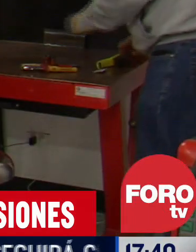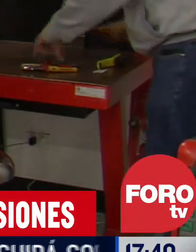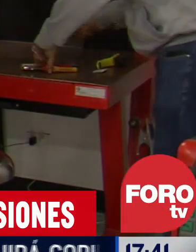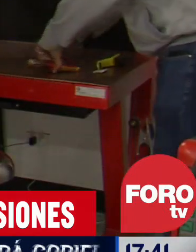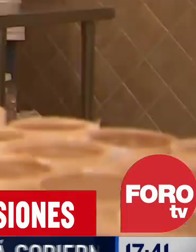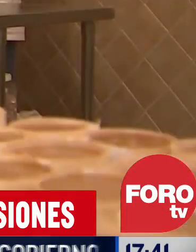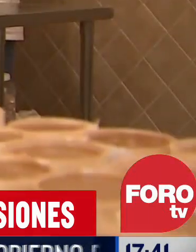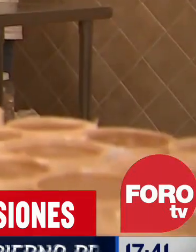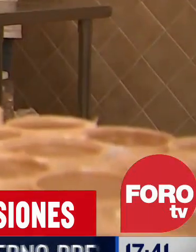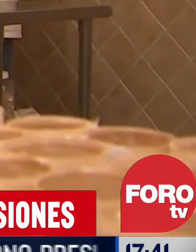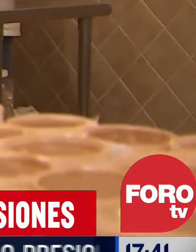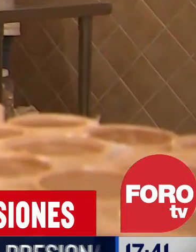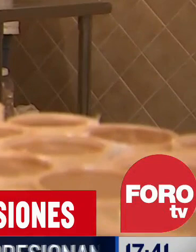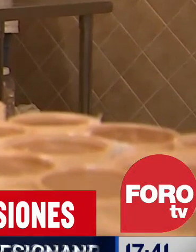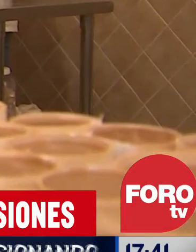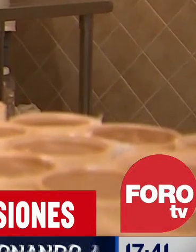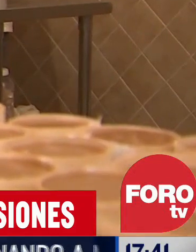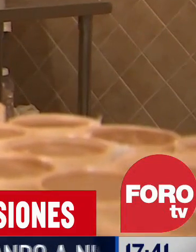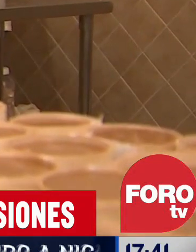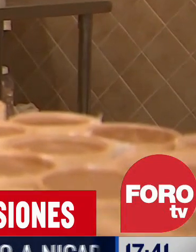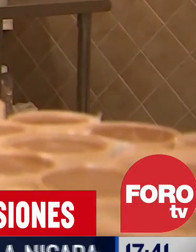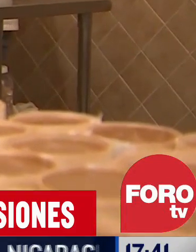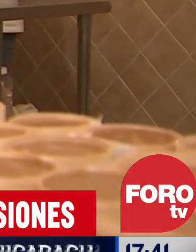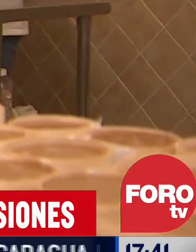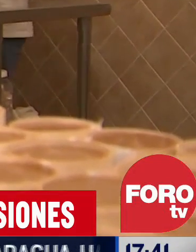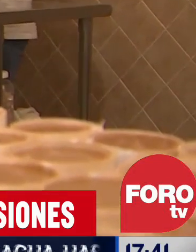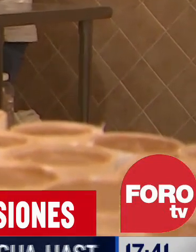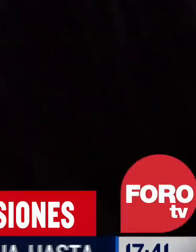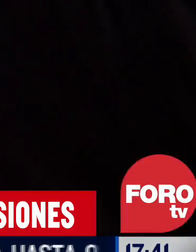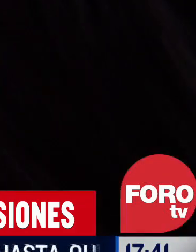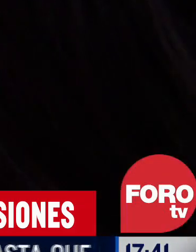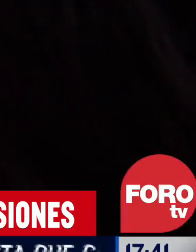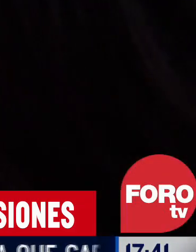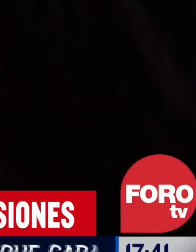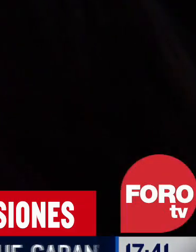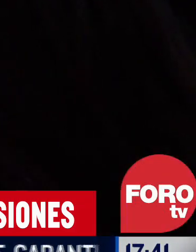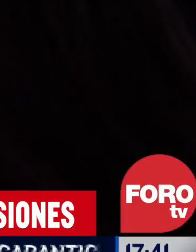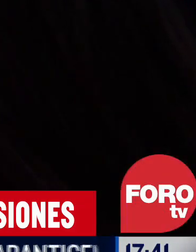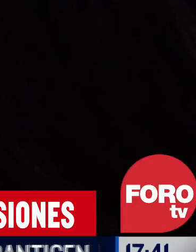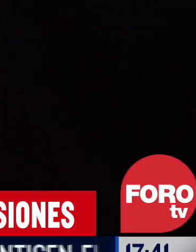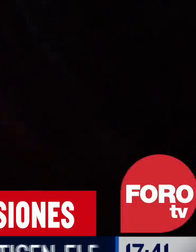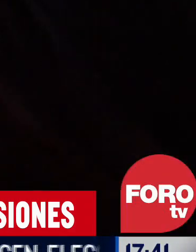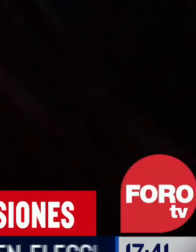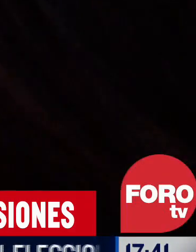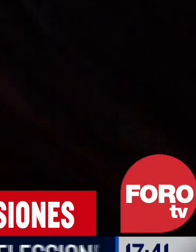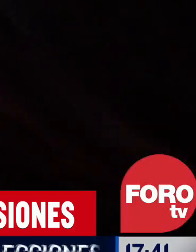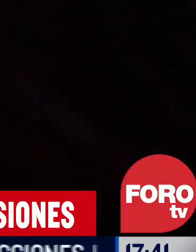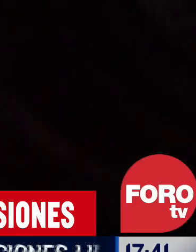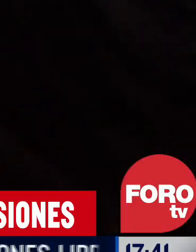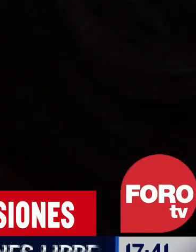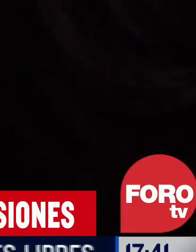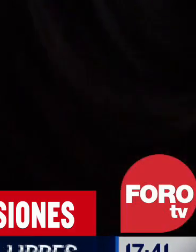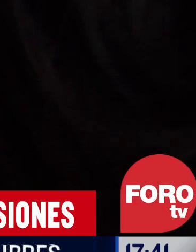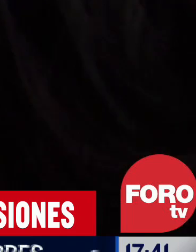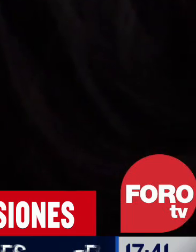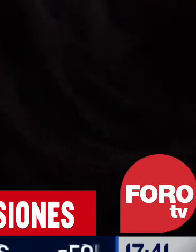podrán pensionarse los trabajadores que se encuentran bajo la ley del sistema de ahorro para el retiro de